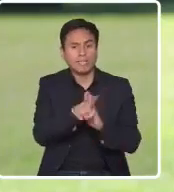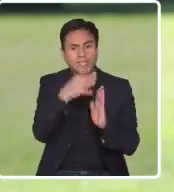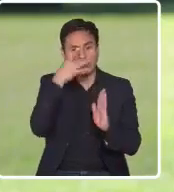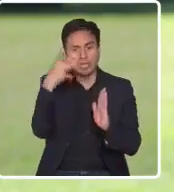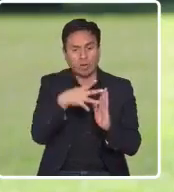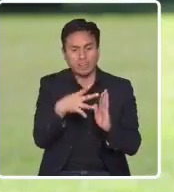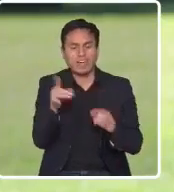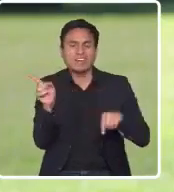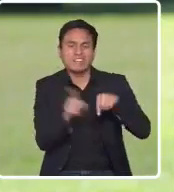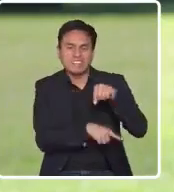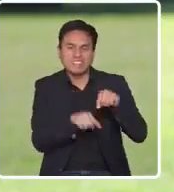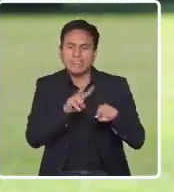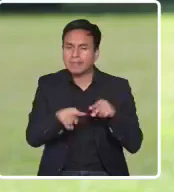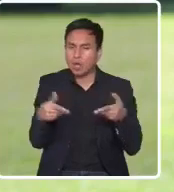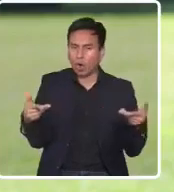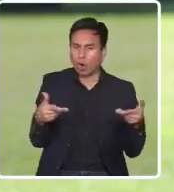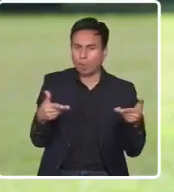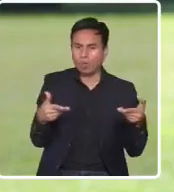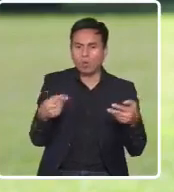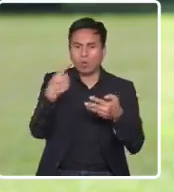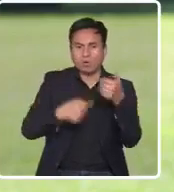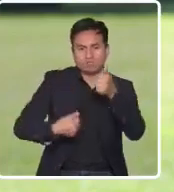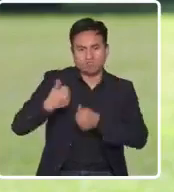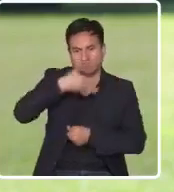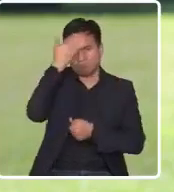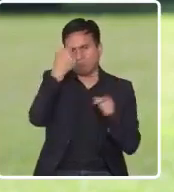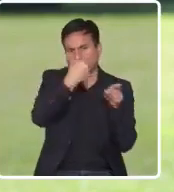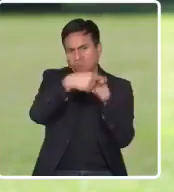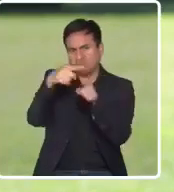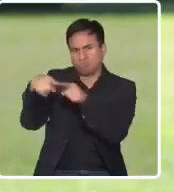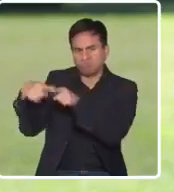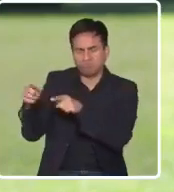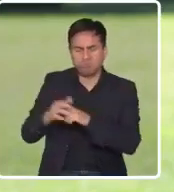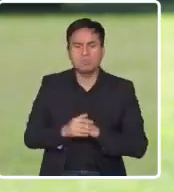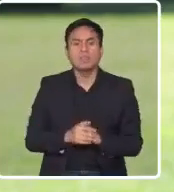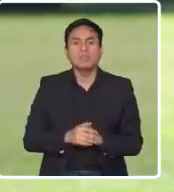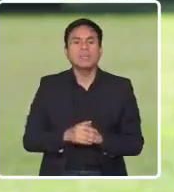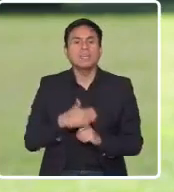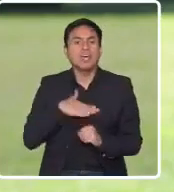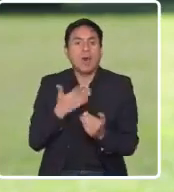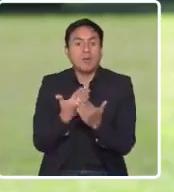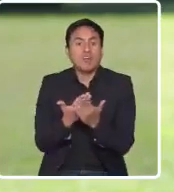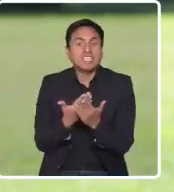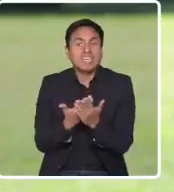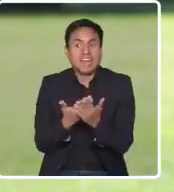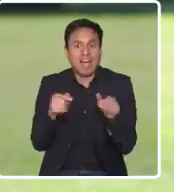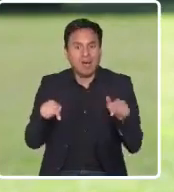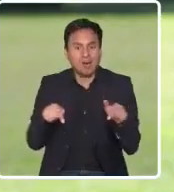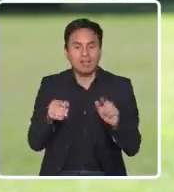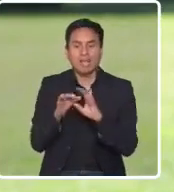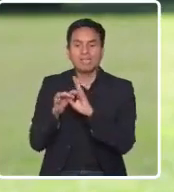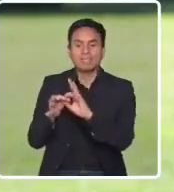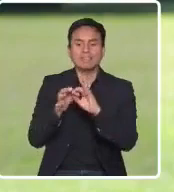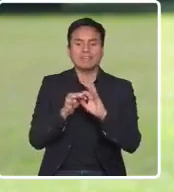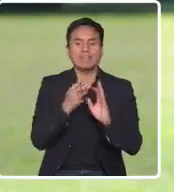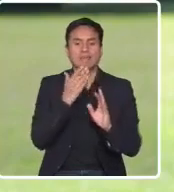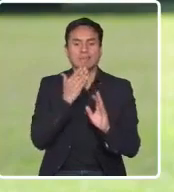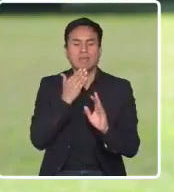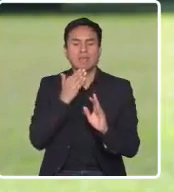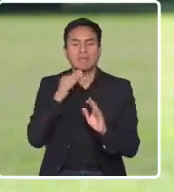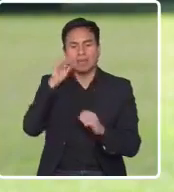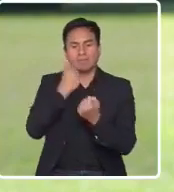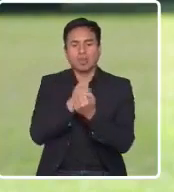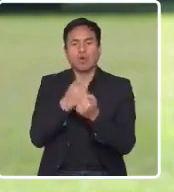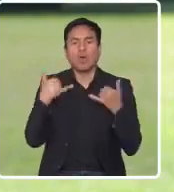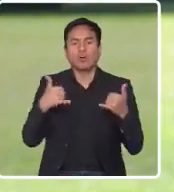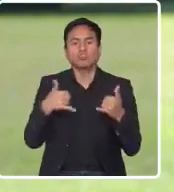hace de manera multidisciplinar. Y por eso quiero aprovechar la instancia para agradecer también el despliegue de carabineros de